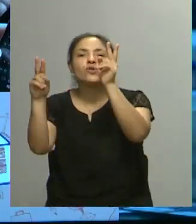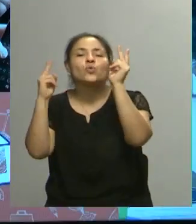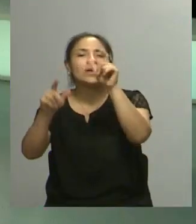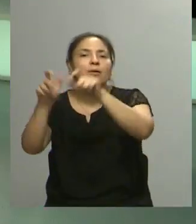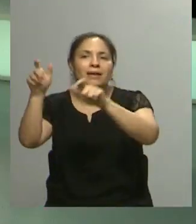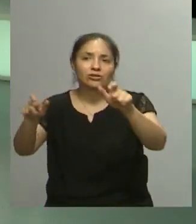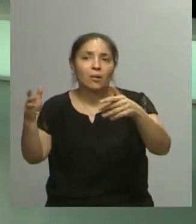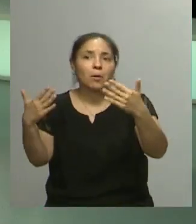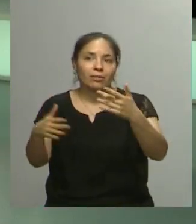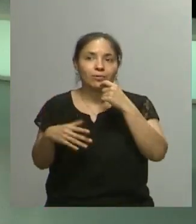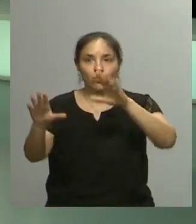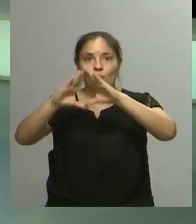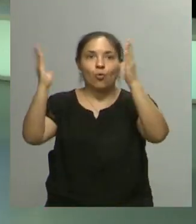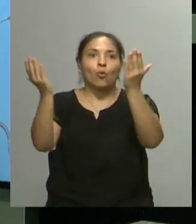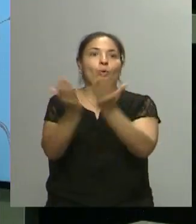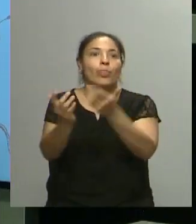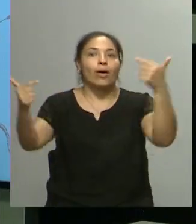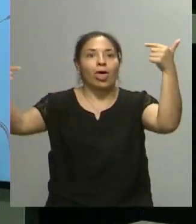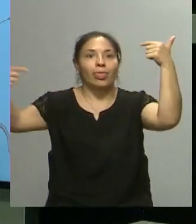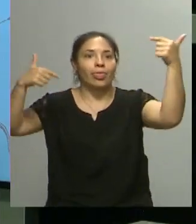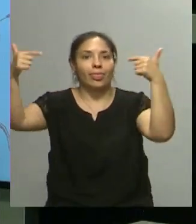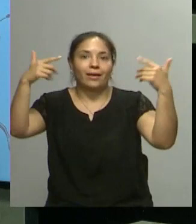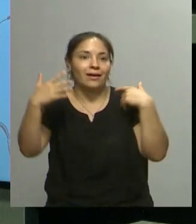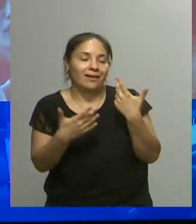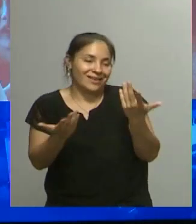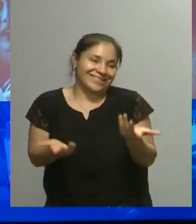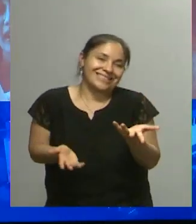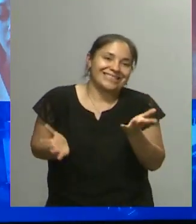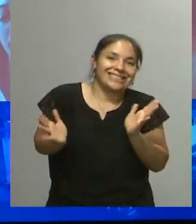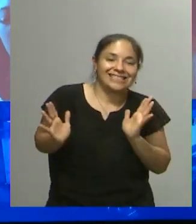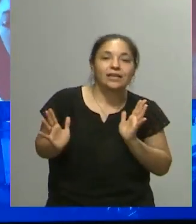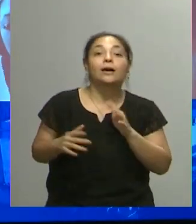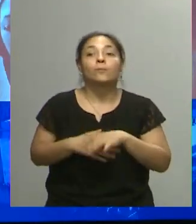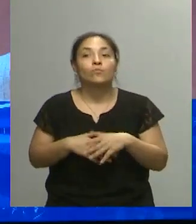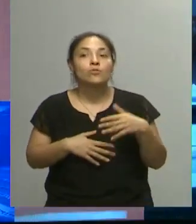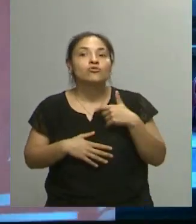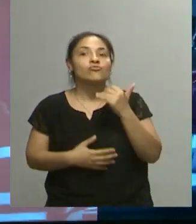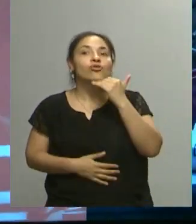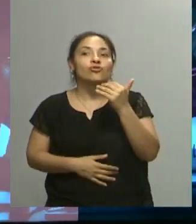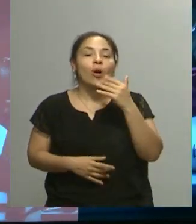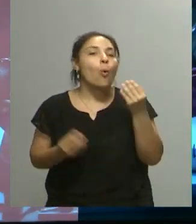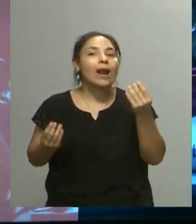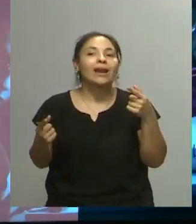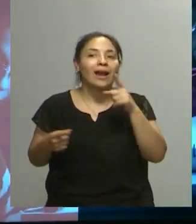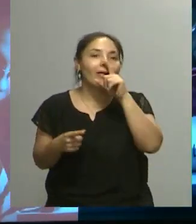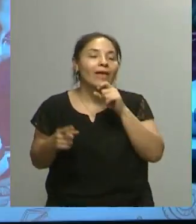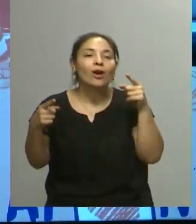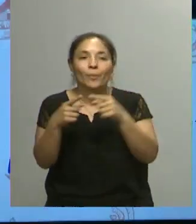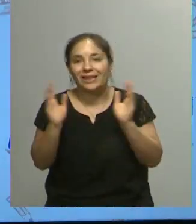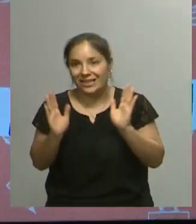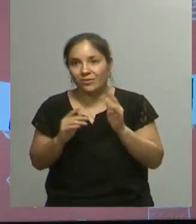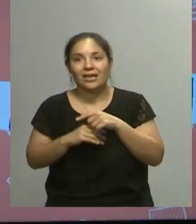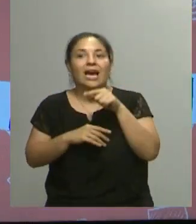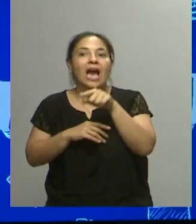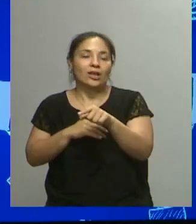ver, tienen las cámaras del mundo puestas en Qatar. Y yo la verdad no sé qué es lo que pretende Qatar, digamos. Si esto